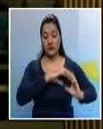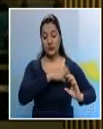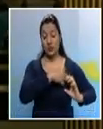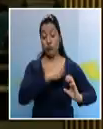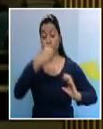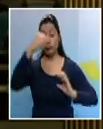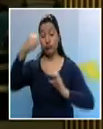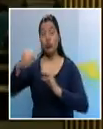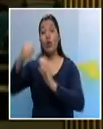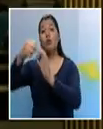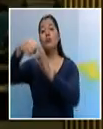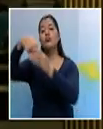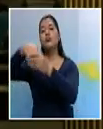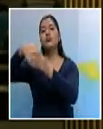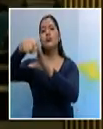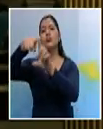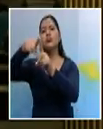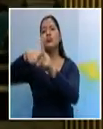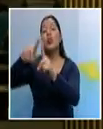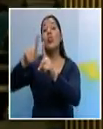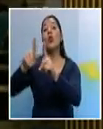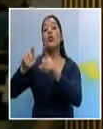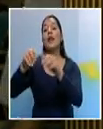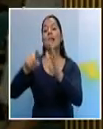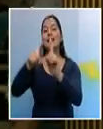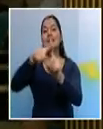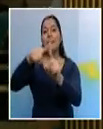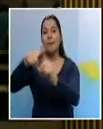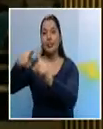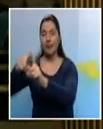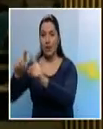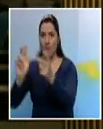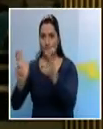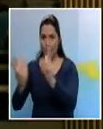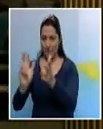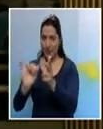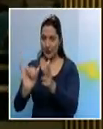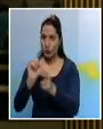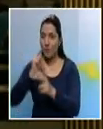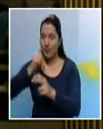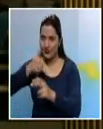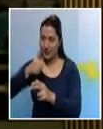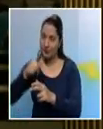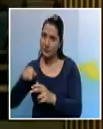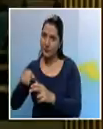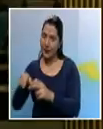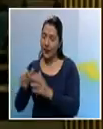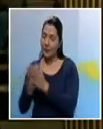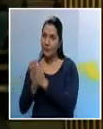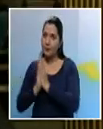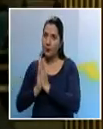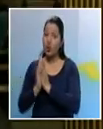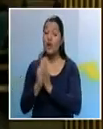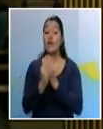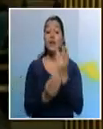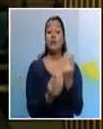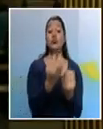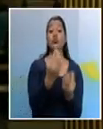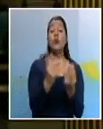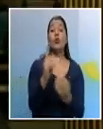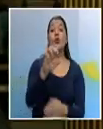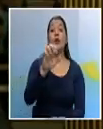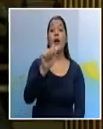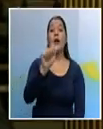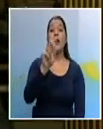Palmares, esto el día de mañana, y sus cenizas en la ERD, porque también así lo solicitó y este acto se